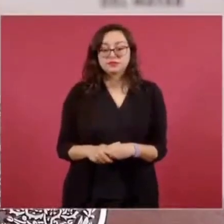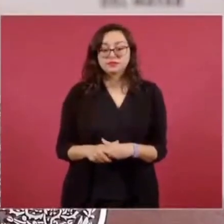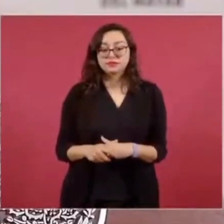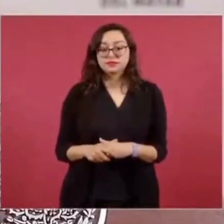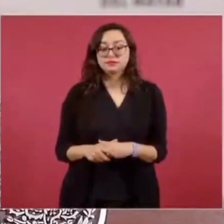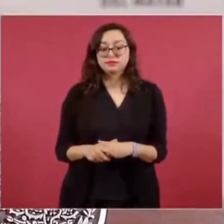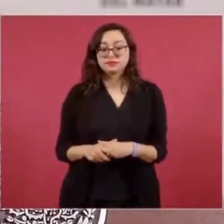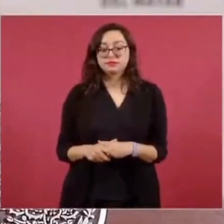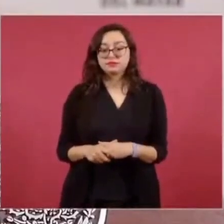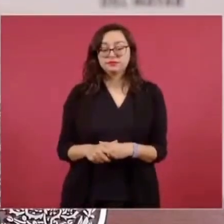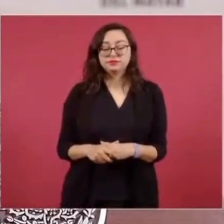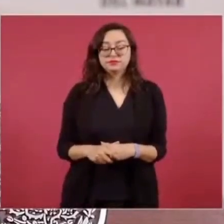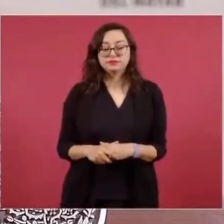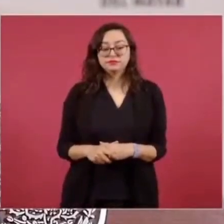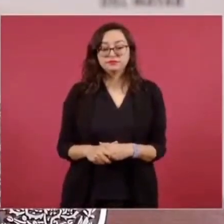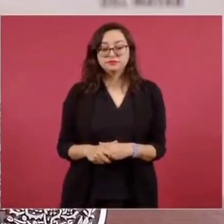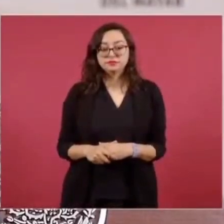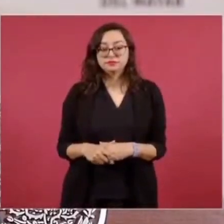descansa en el derecho,